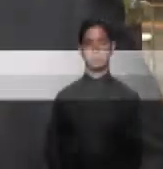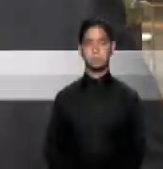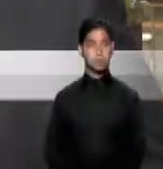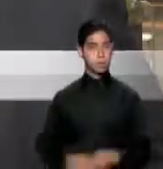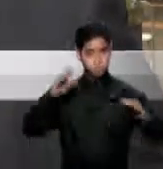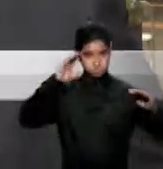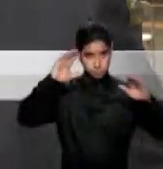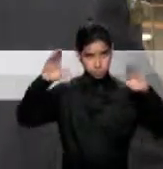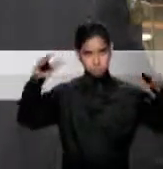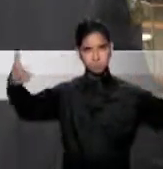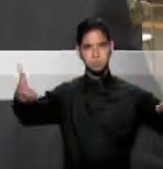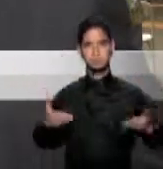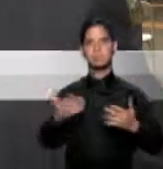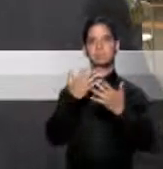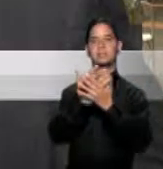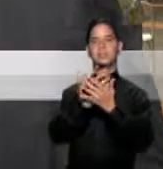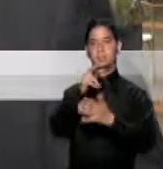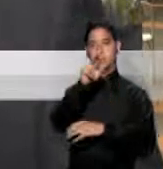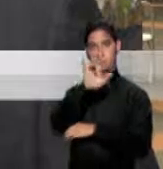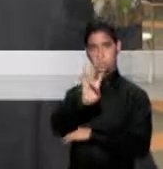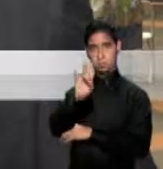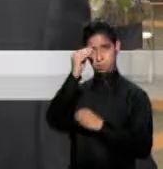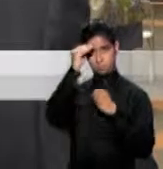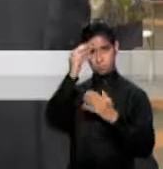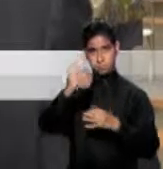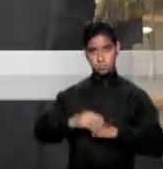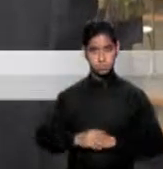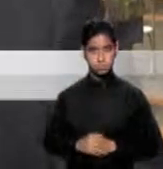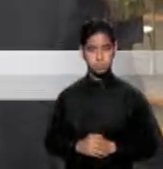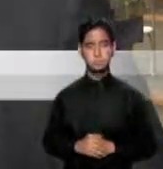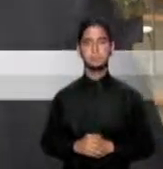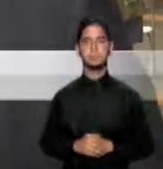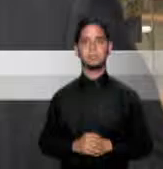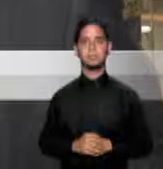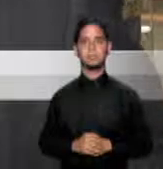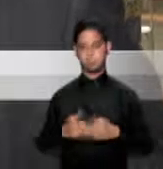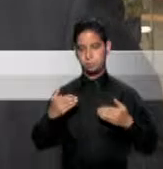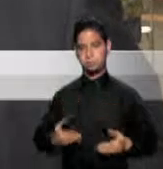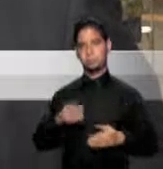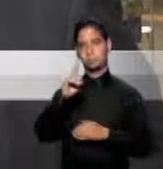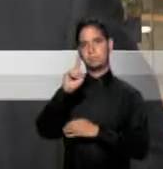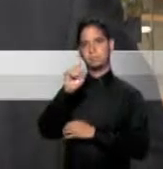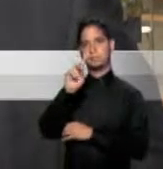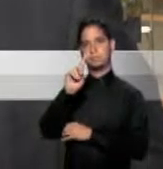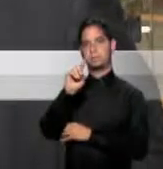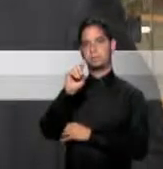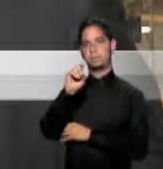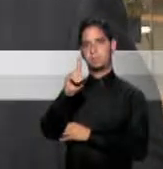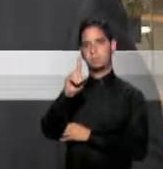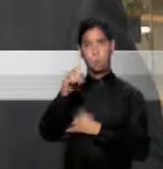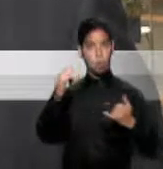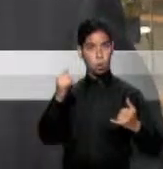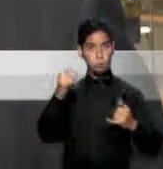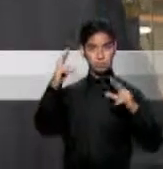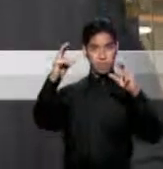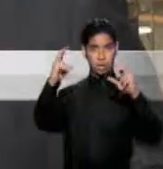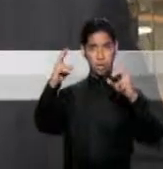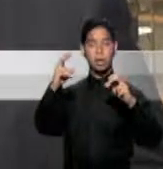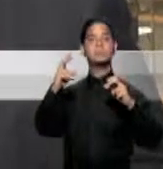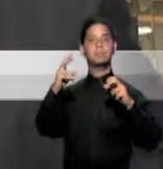Saludos amigos televidentes, bienvenidos a esta intervención de Noticias 24/7 Informa. Les saluda David Reyes. El tema de la influenza debe ser una